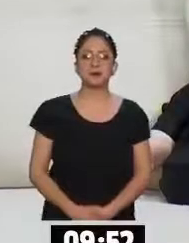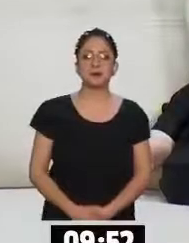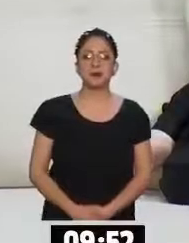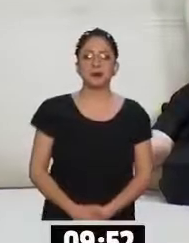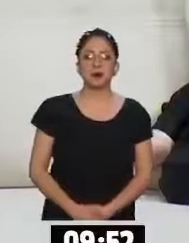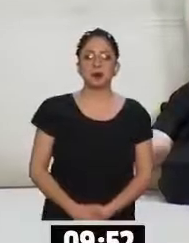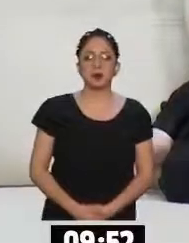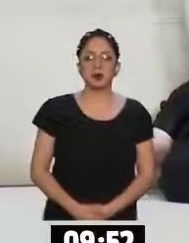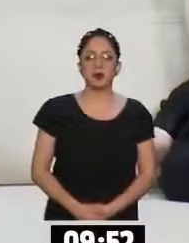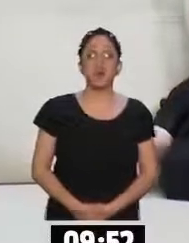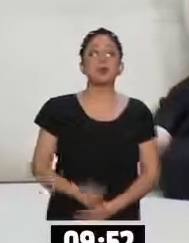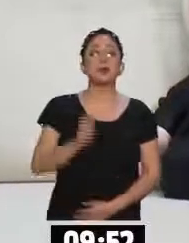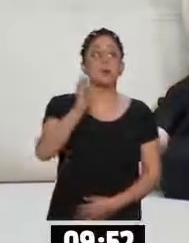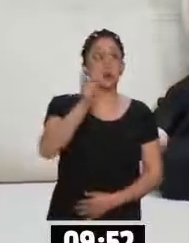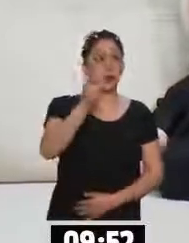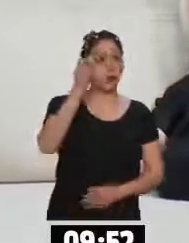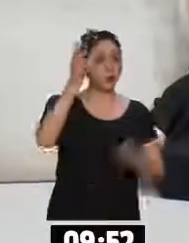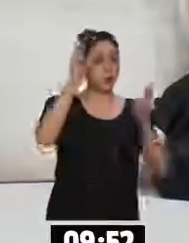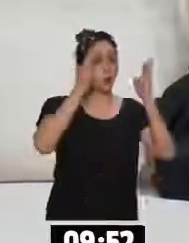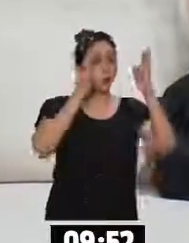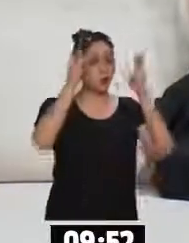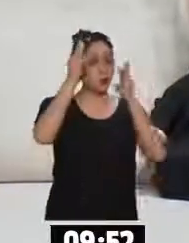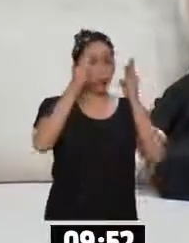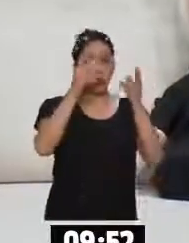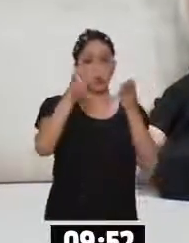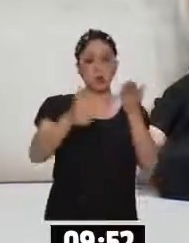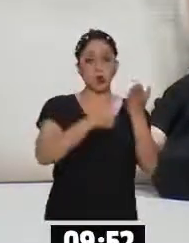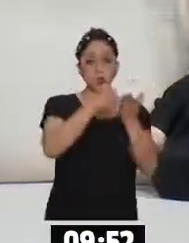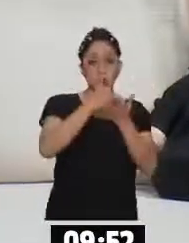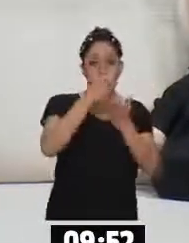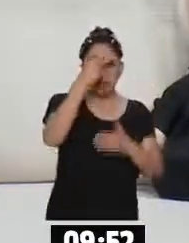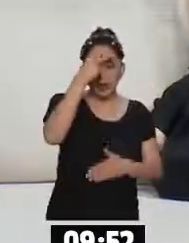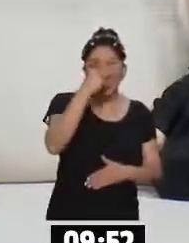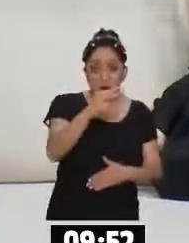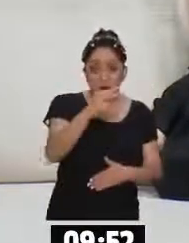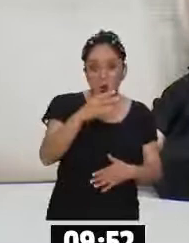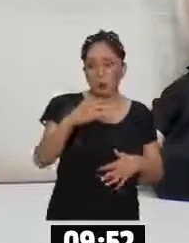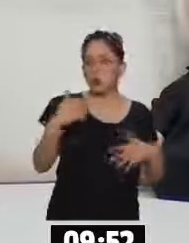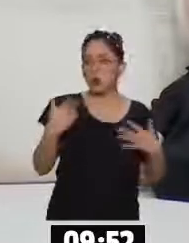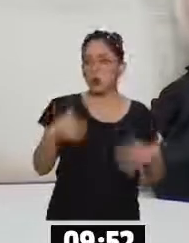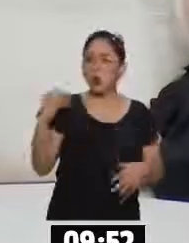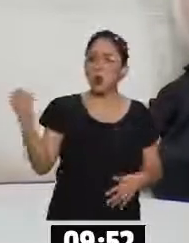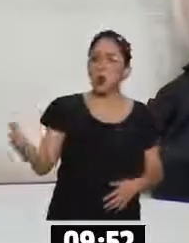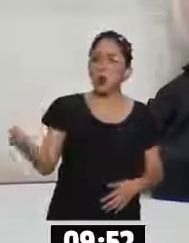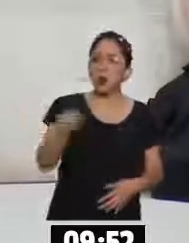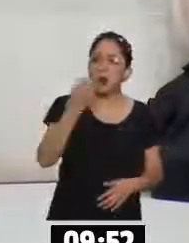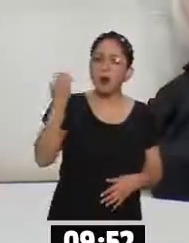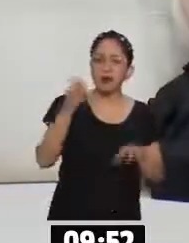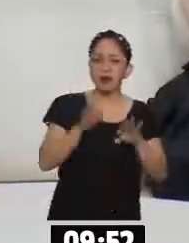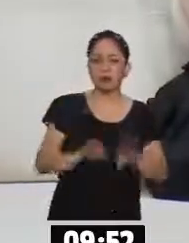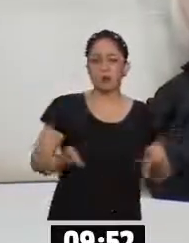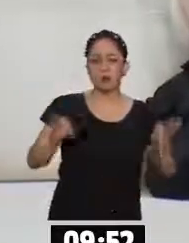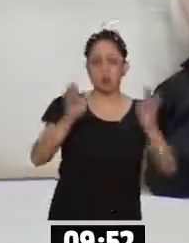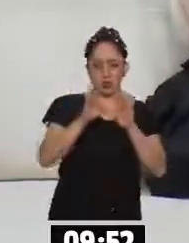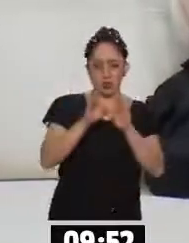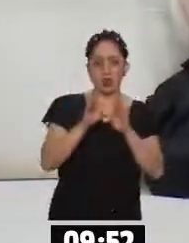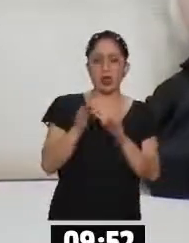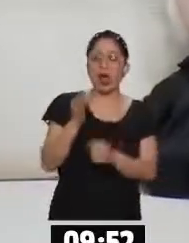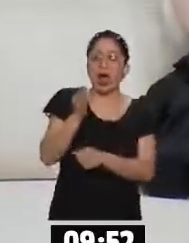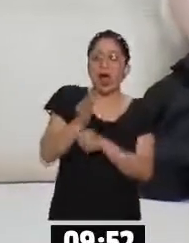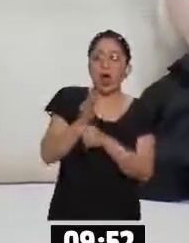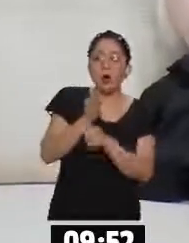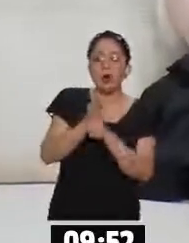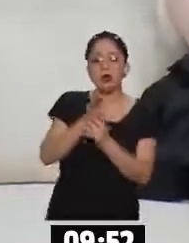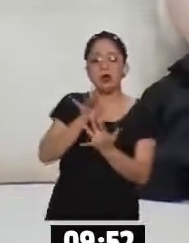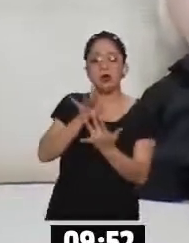a tener lugar en el Museo de la Ciudad de México un evento importante del cual nos va a hablar a una personalidad que tenemos en la línea en este